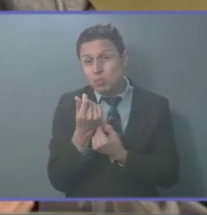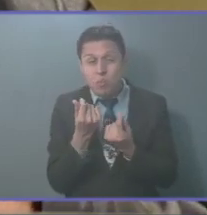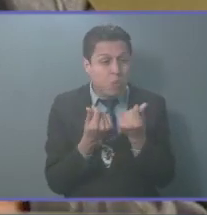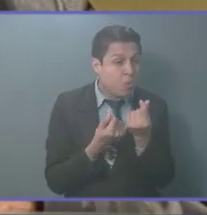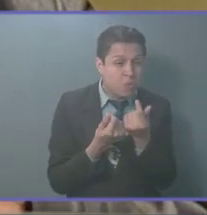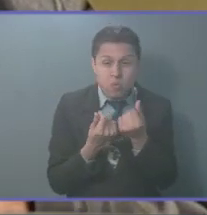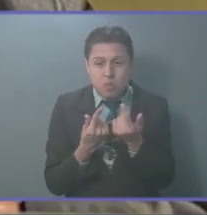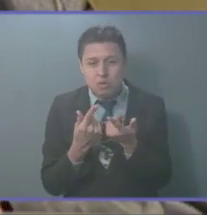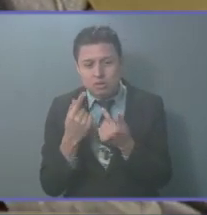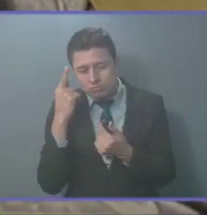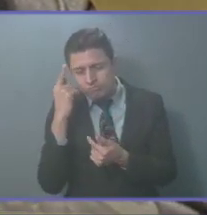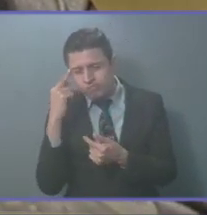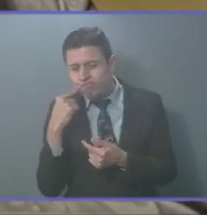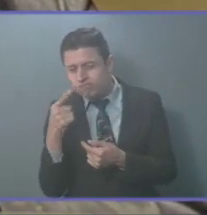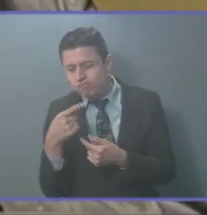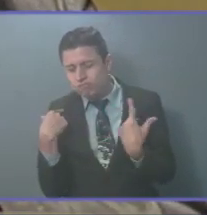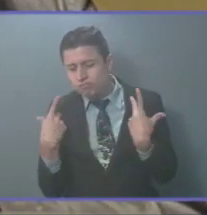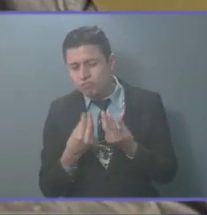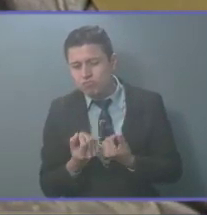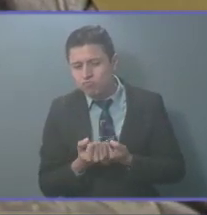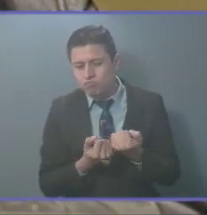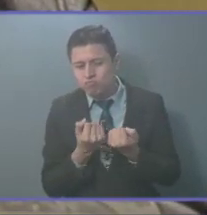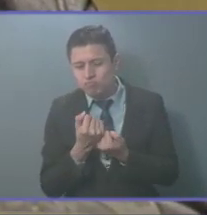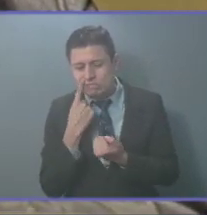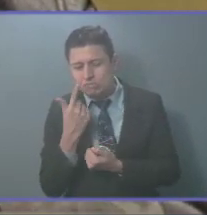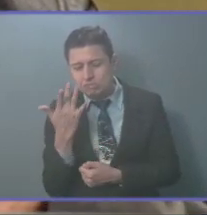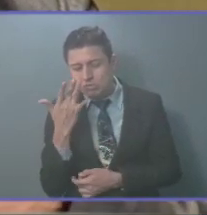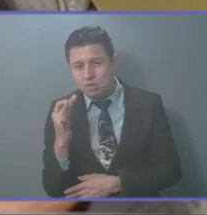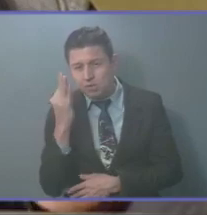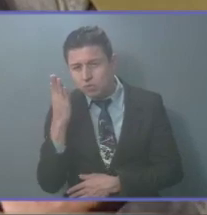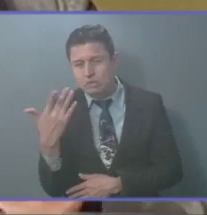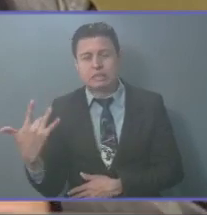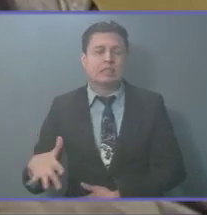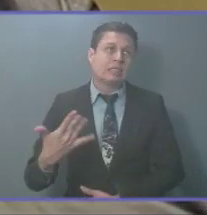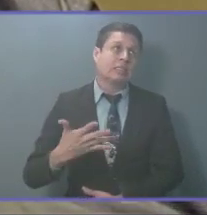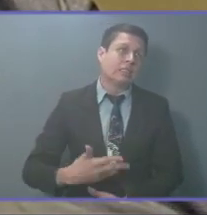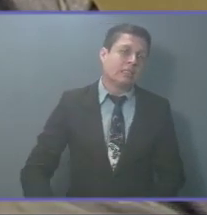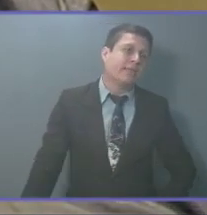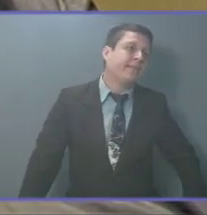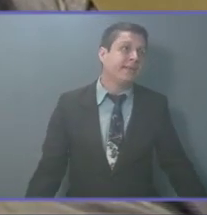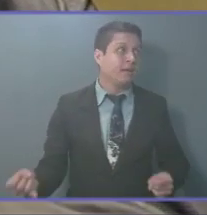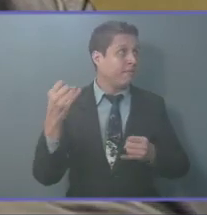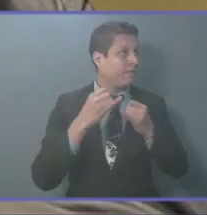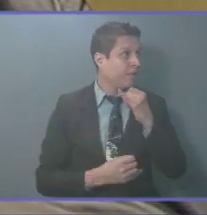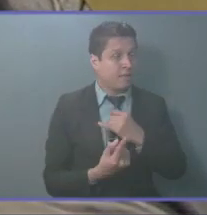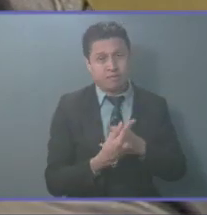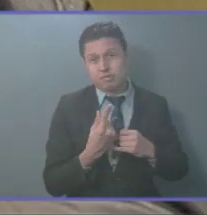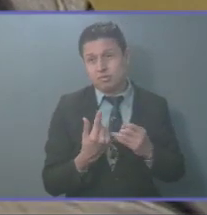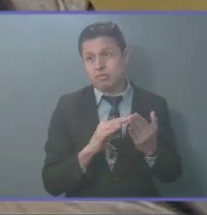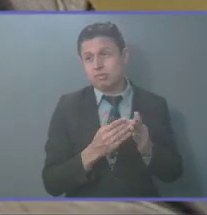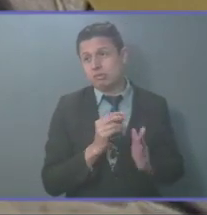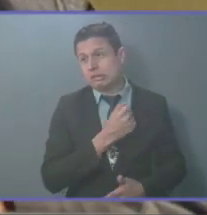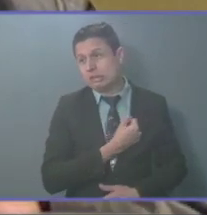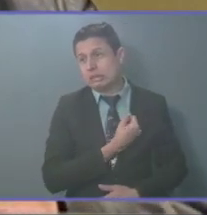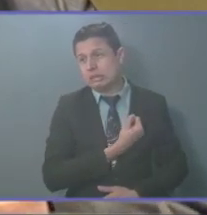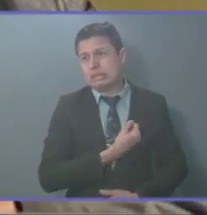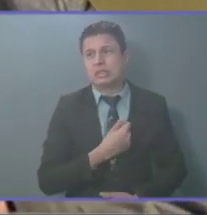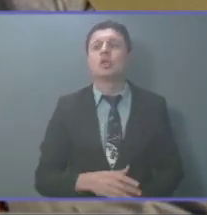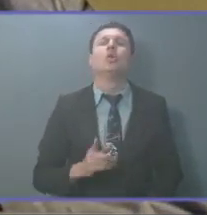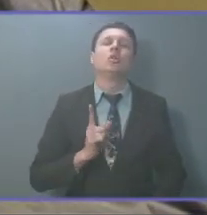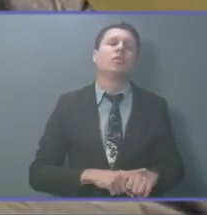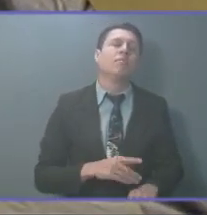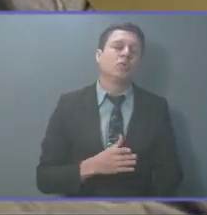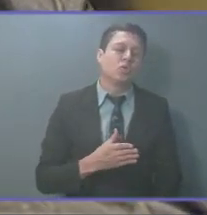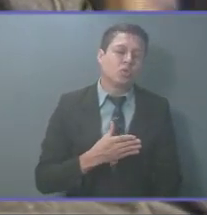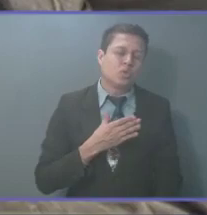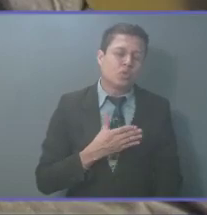que llenar una función social, y que al fin de cuentas pues termina provocando cárcavas y